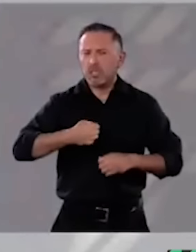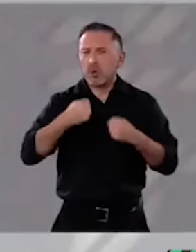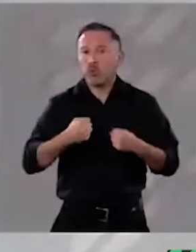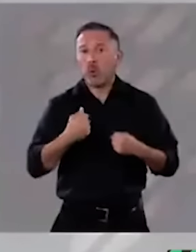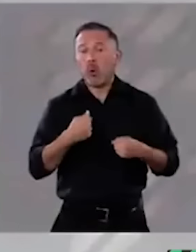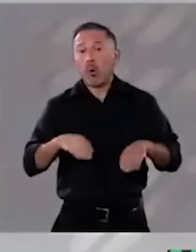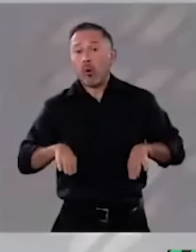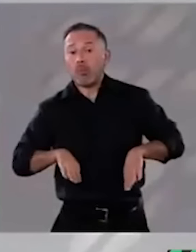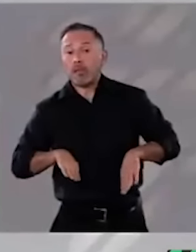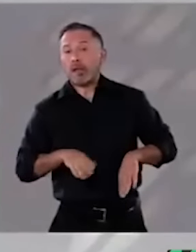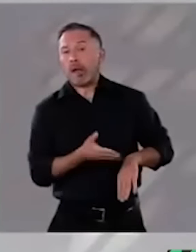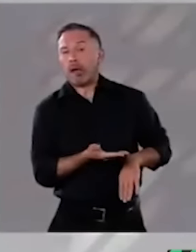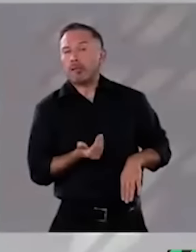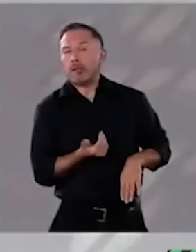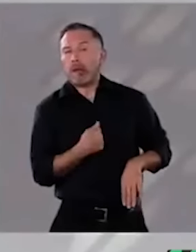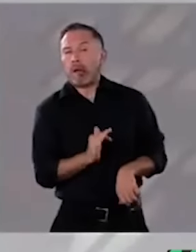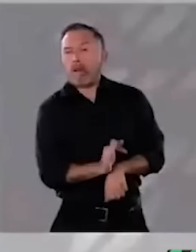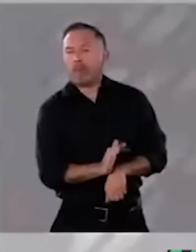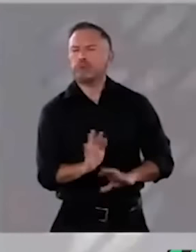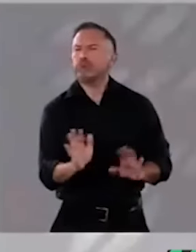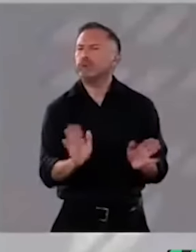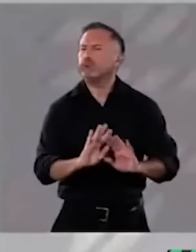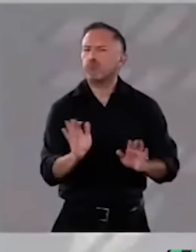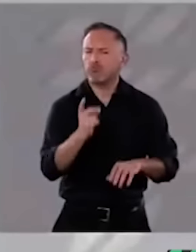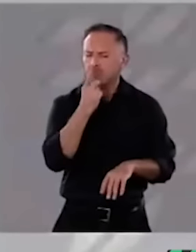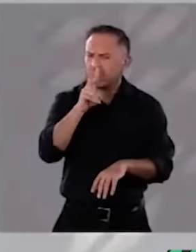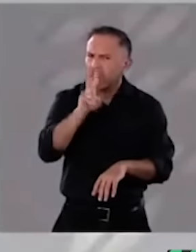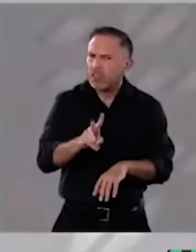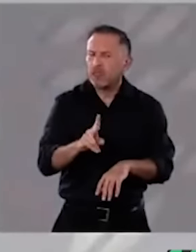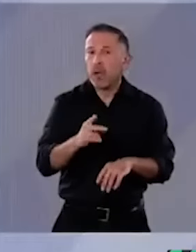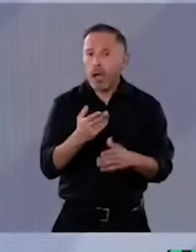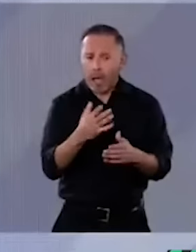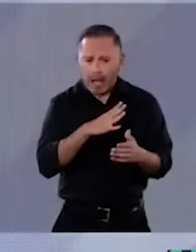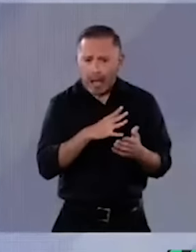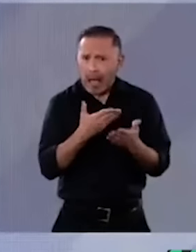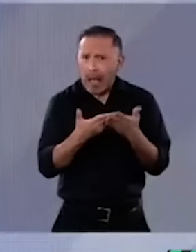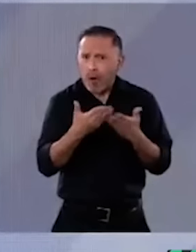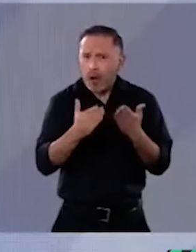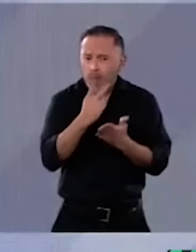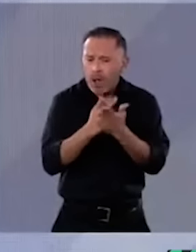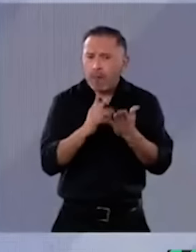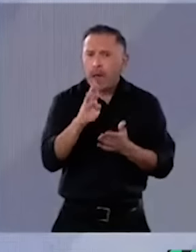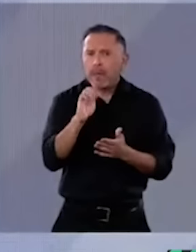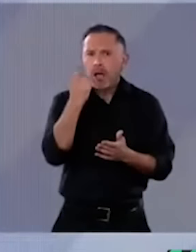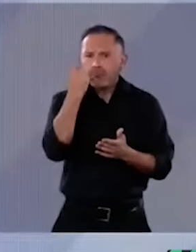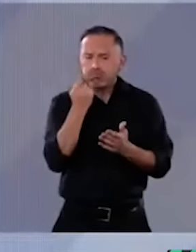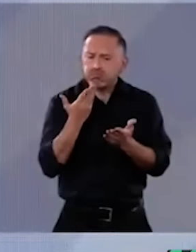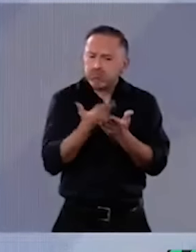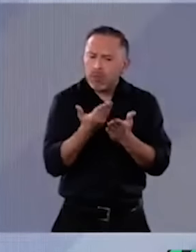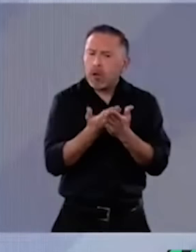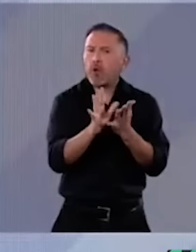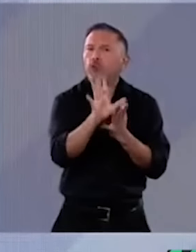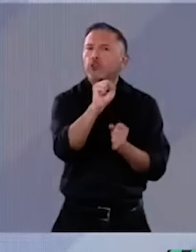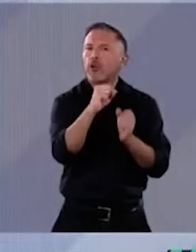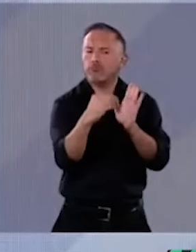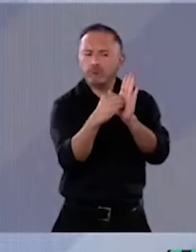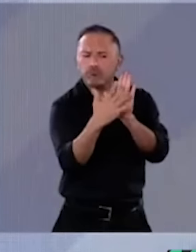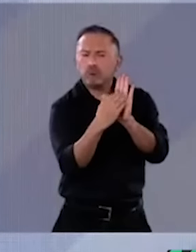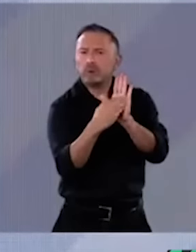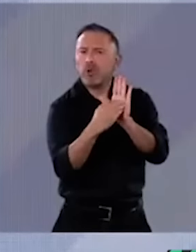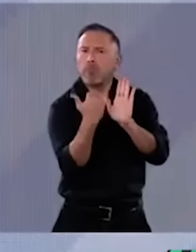hay muchos programas sociales que no están en la Constitución y que ahora, al votar por diputados y senadores de Morena, van a estar